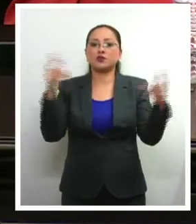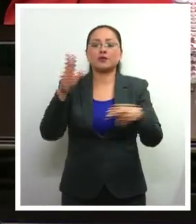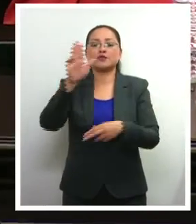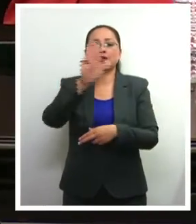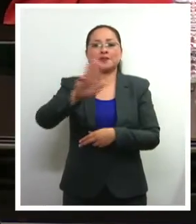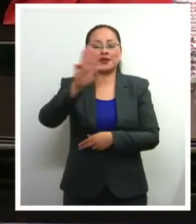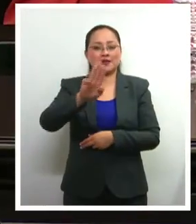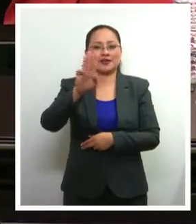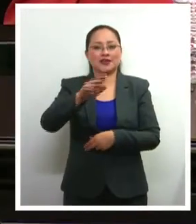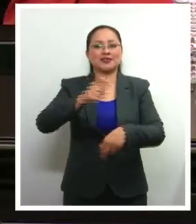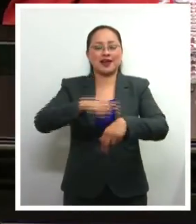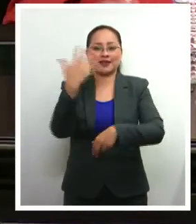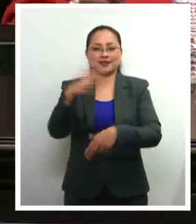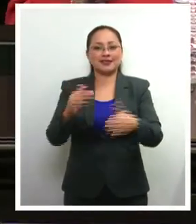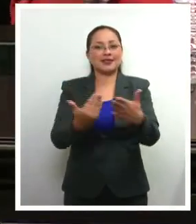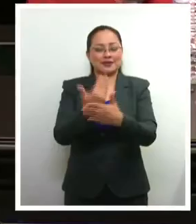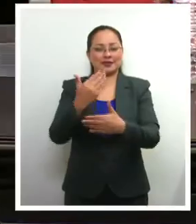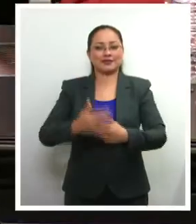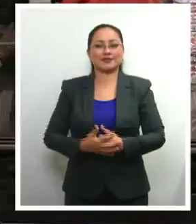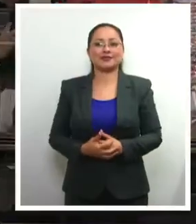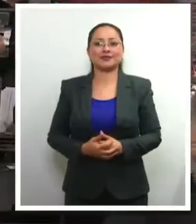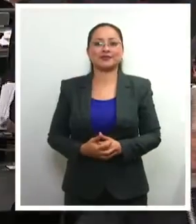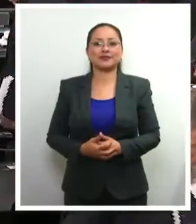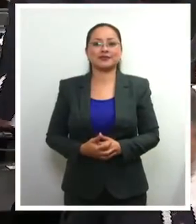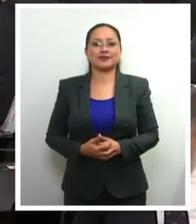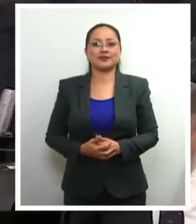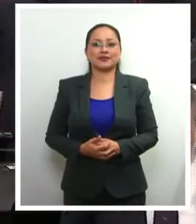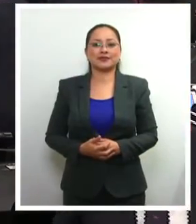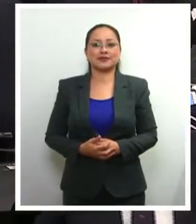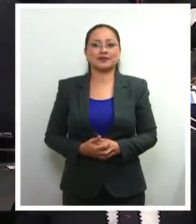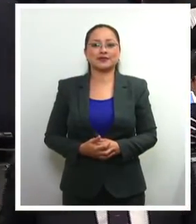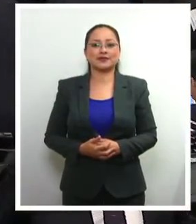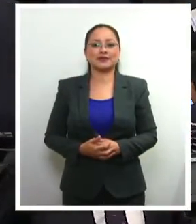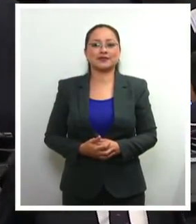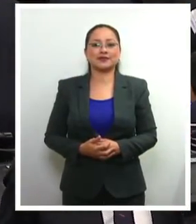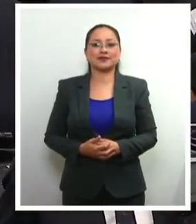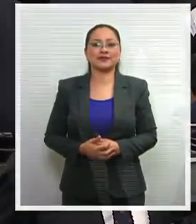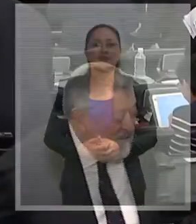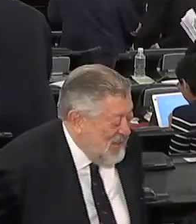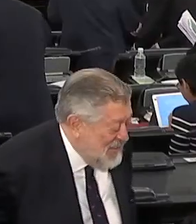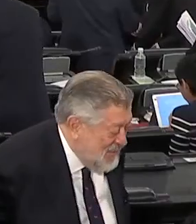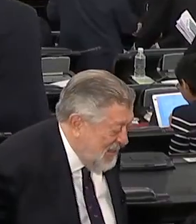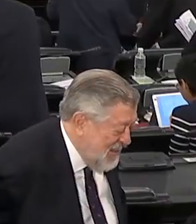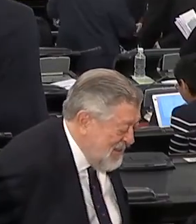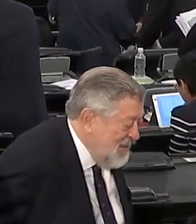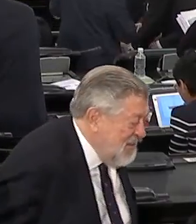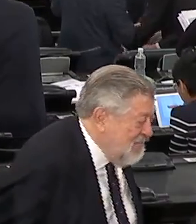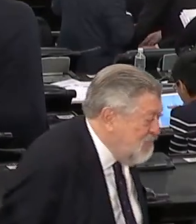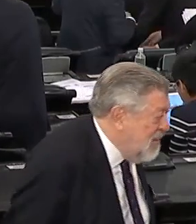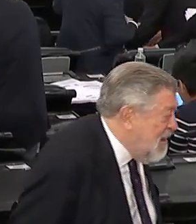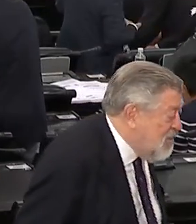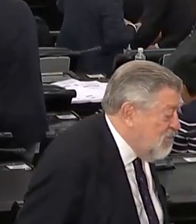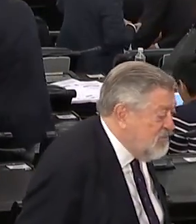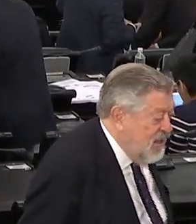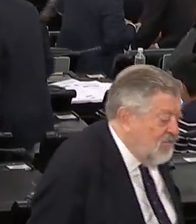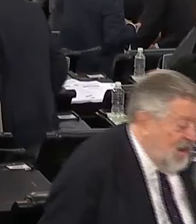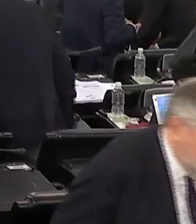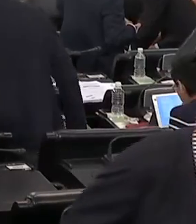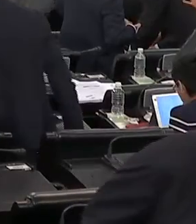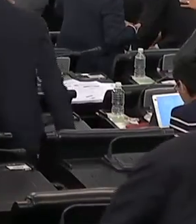próximo miércoles a las 10 horas. El martes a las 5.